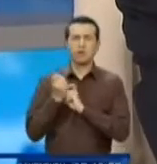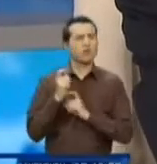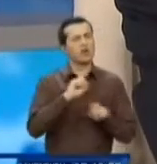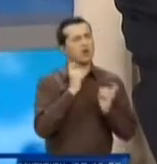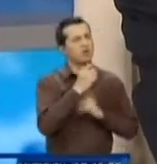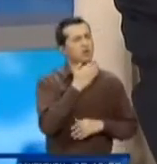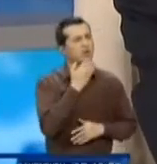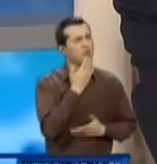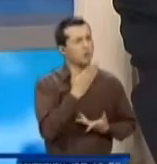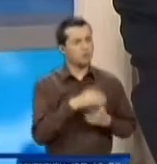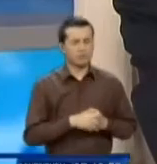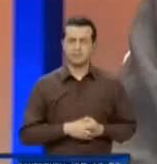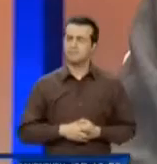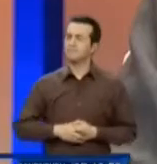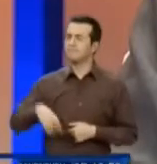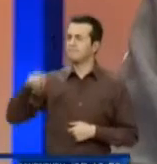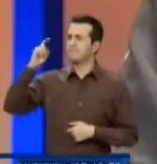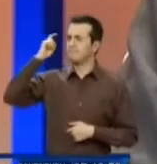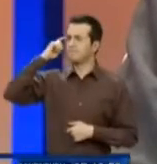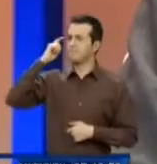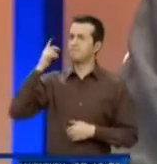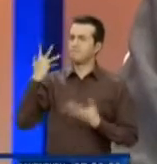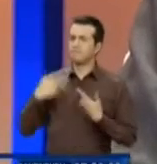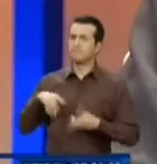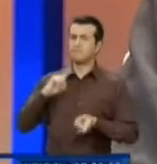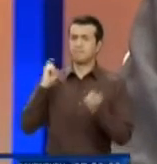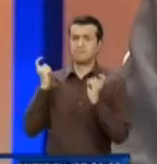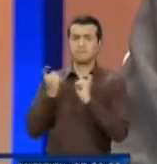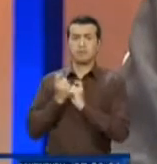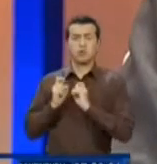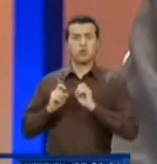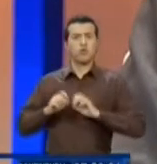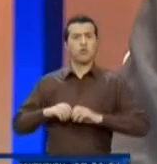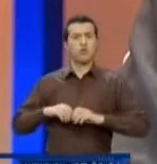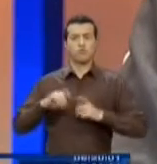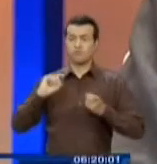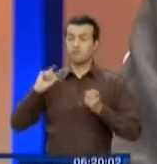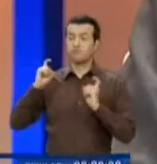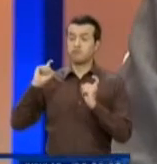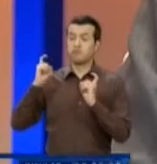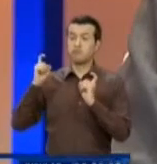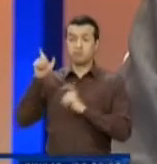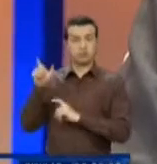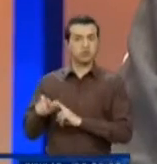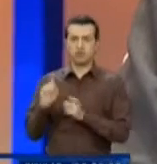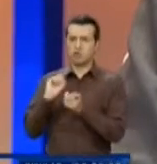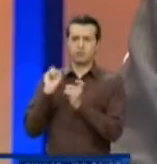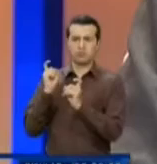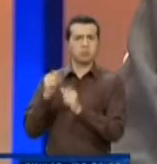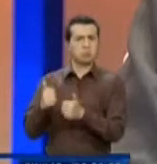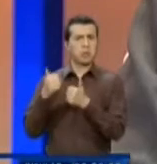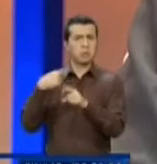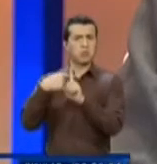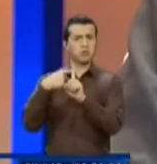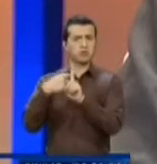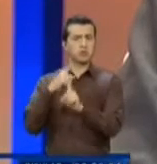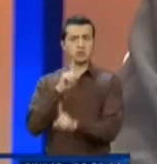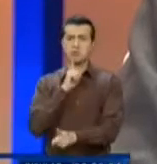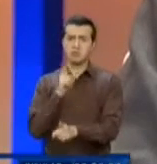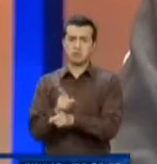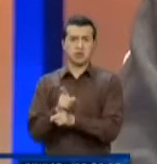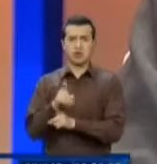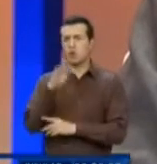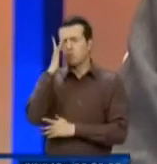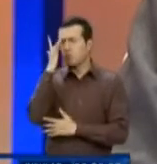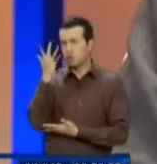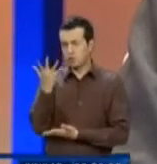habido esa evolución? Ha habido una evolución en el sentido bueno, en el sentido de